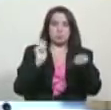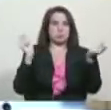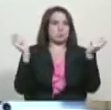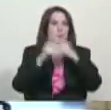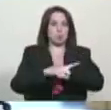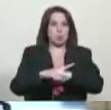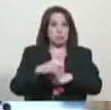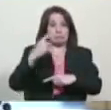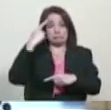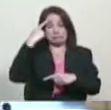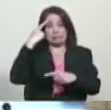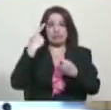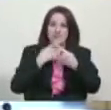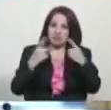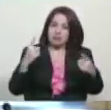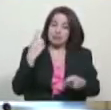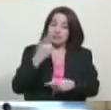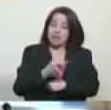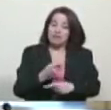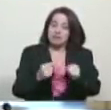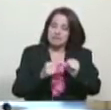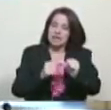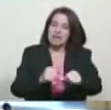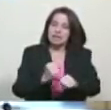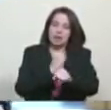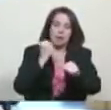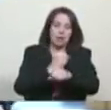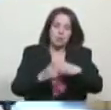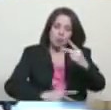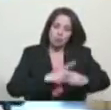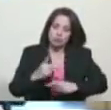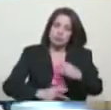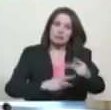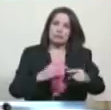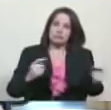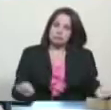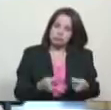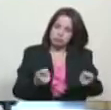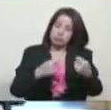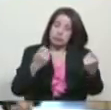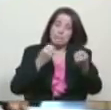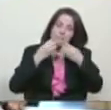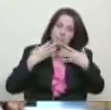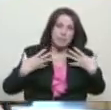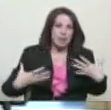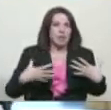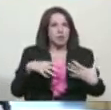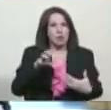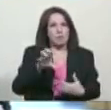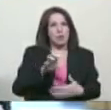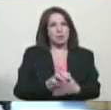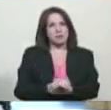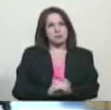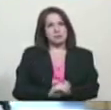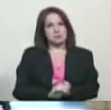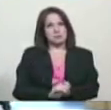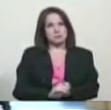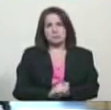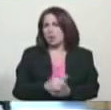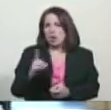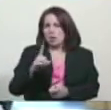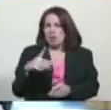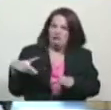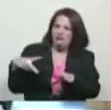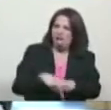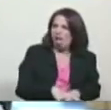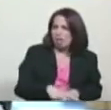trabajando, produciendo. Sigamos creando la belleza, sí, la belleza de nuestro país. No van a poder con